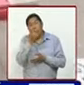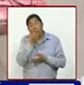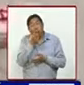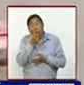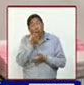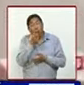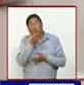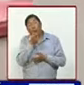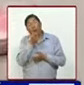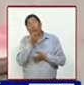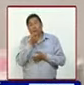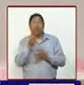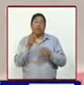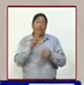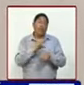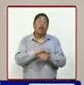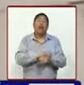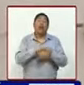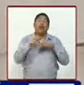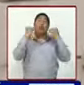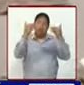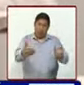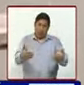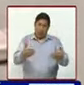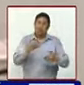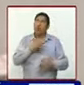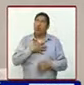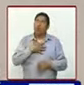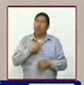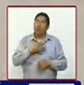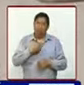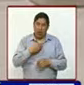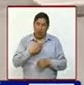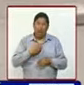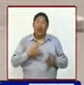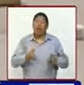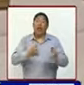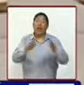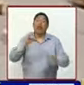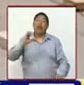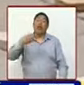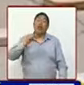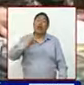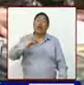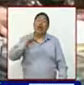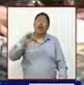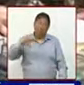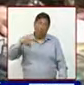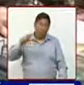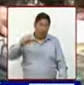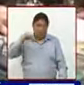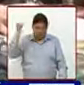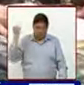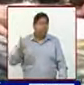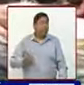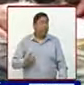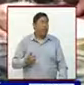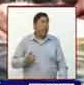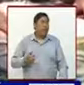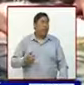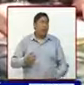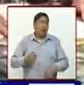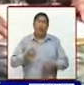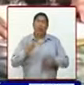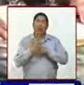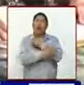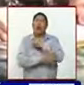del vehículo tipo minibús color blanco. En la carretera Chayapata Potosí, a la altura Comunidad Crucero de la provincia de Varado, departamento